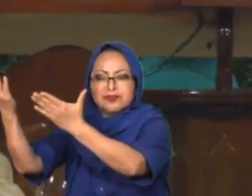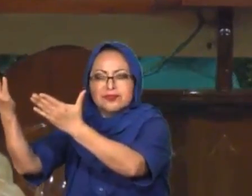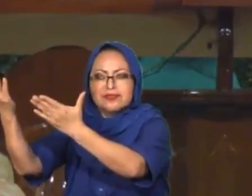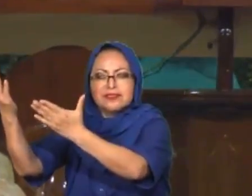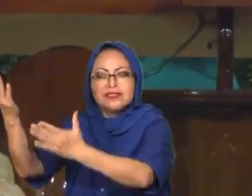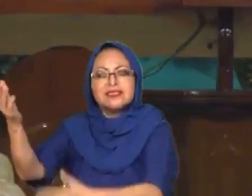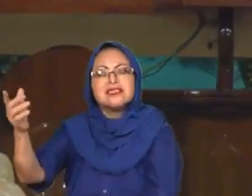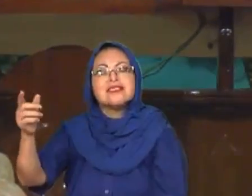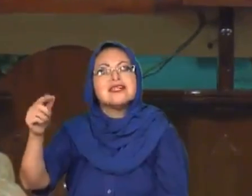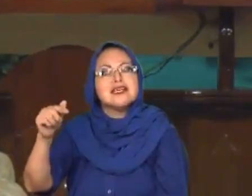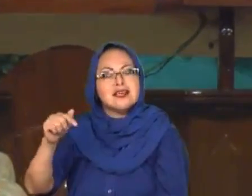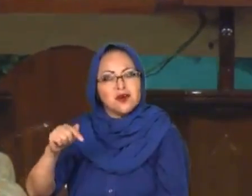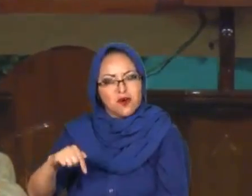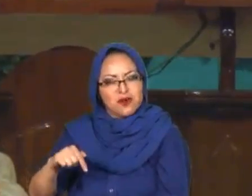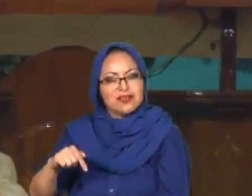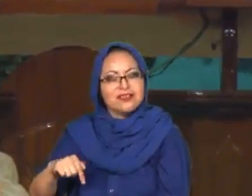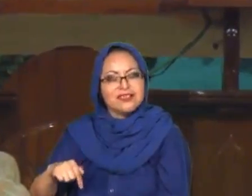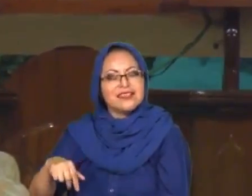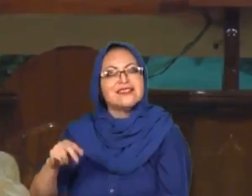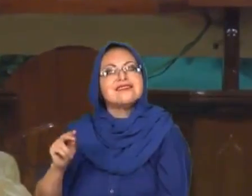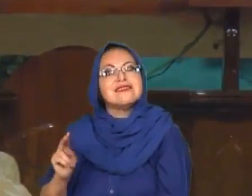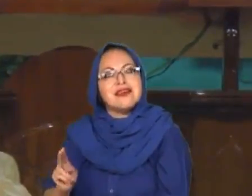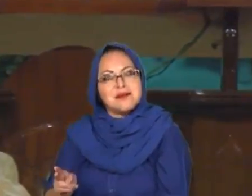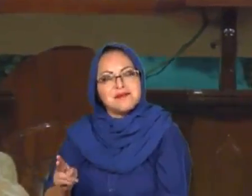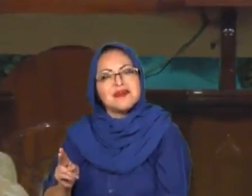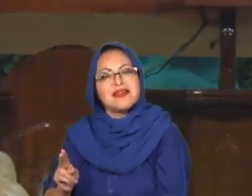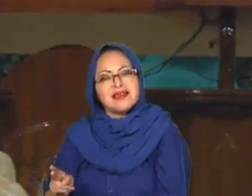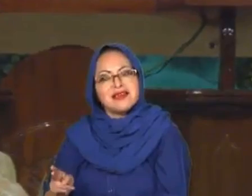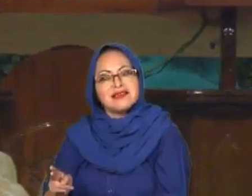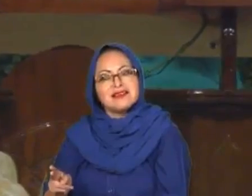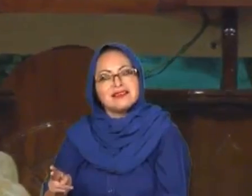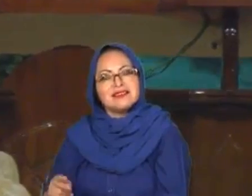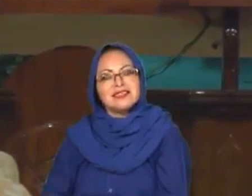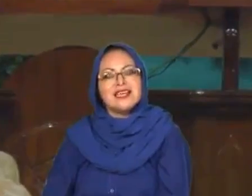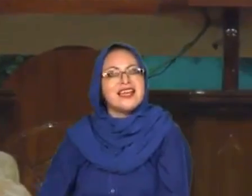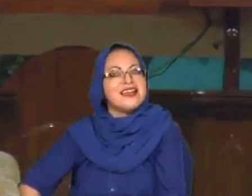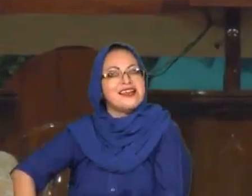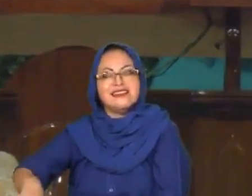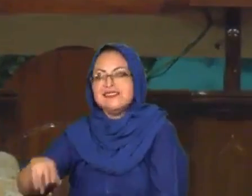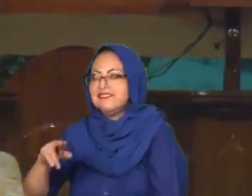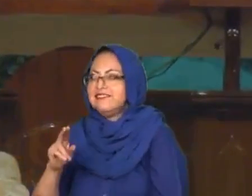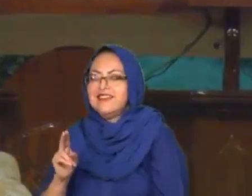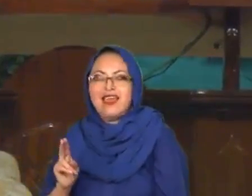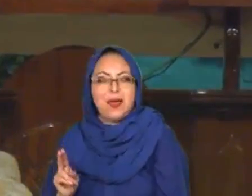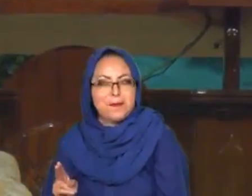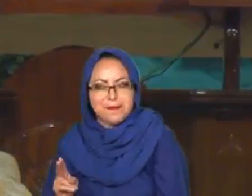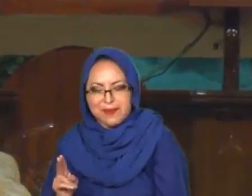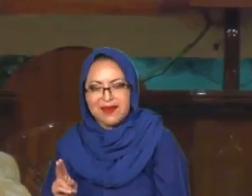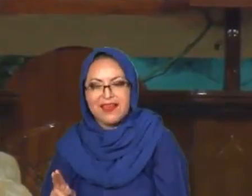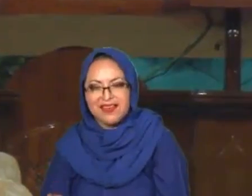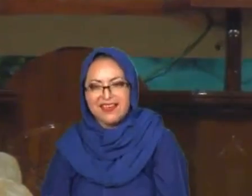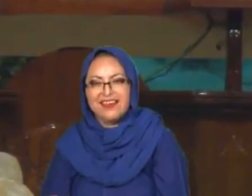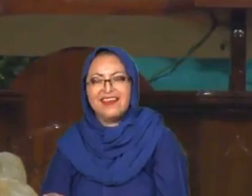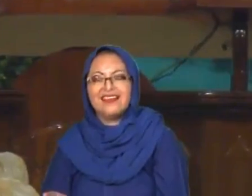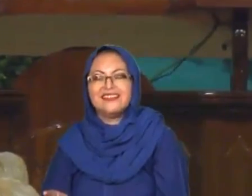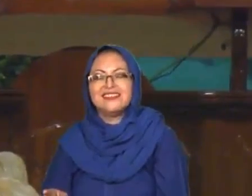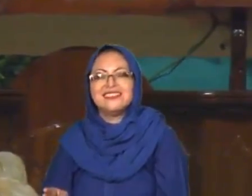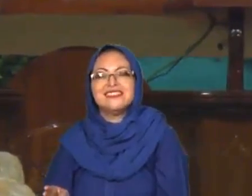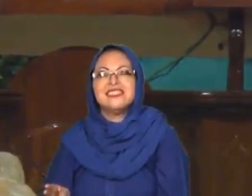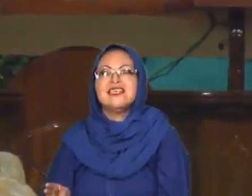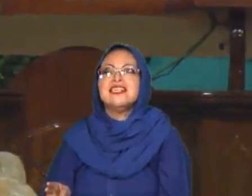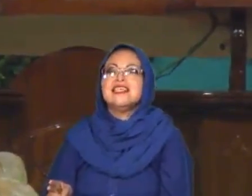desde ahora y para siempre, por los siglos de los